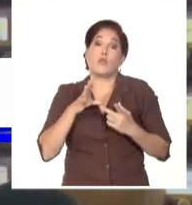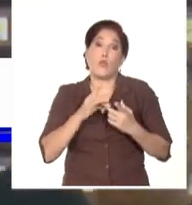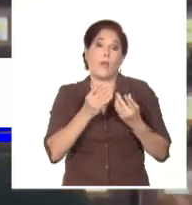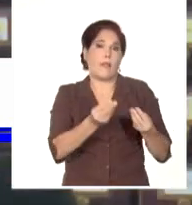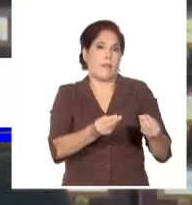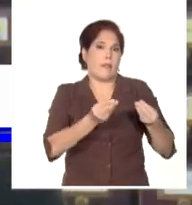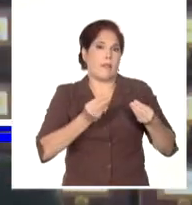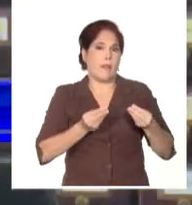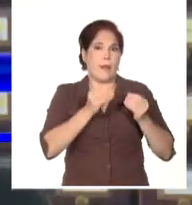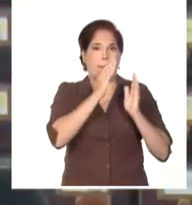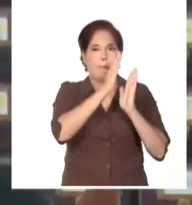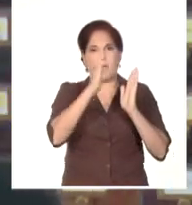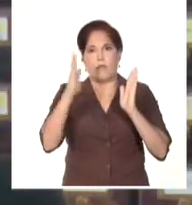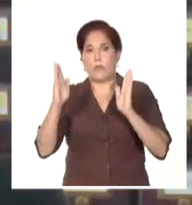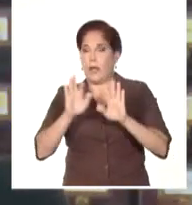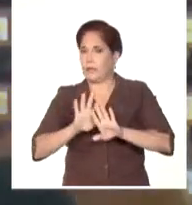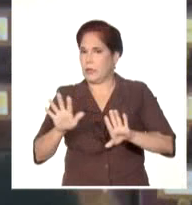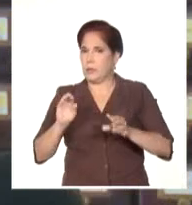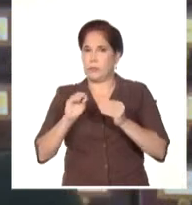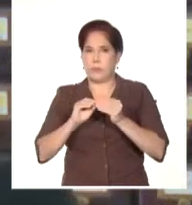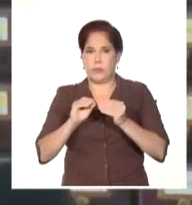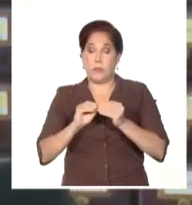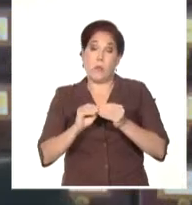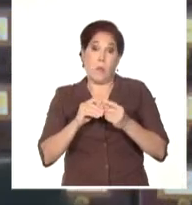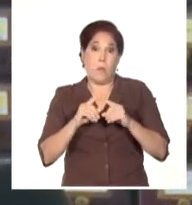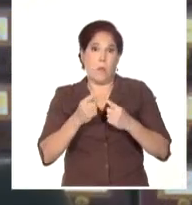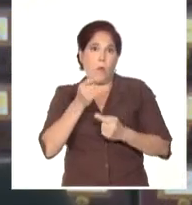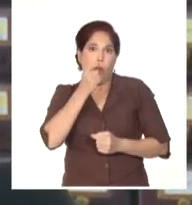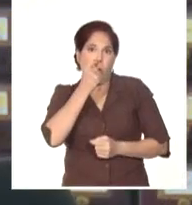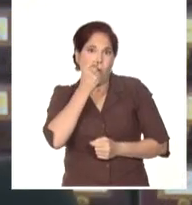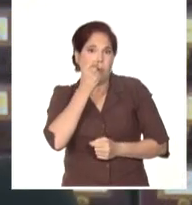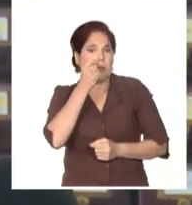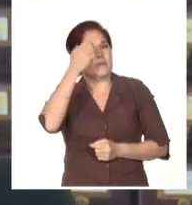Y agradecérselo a él como ilustrador